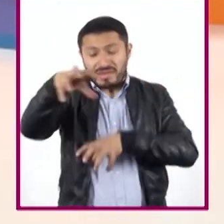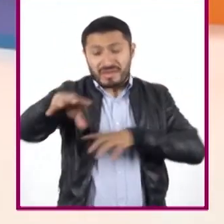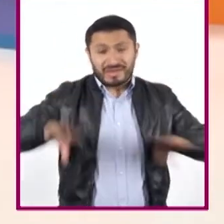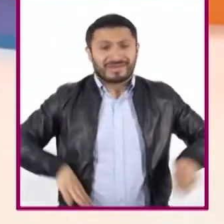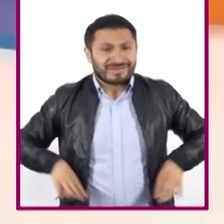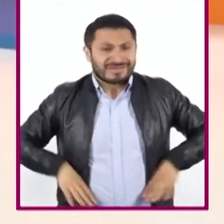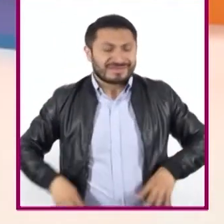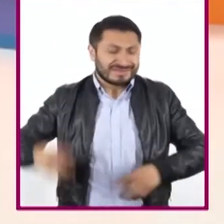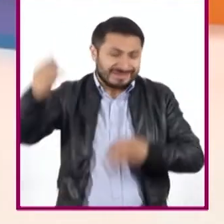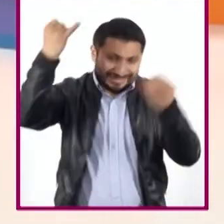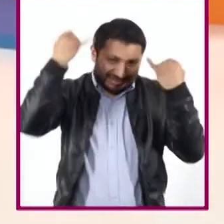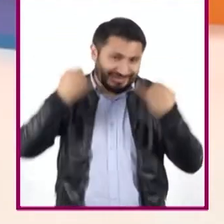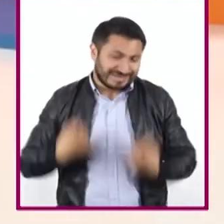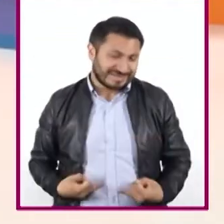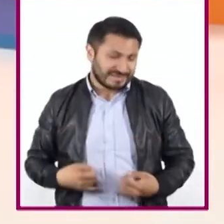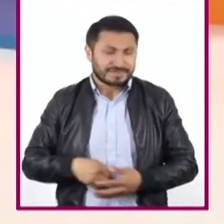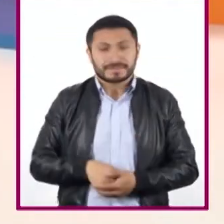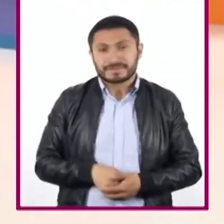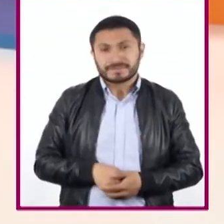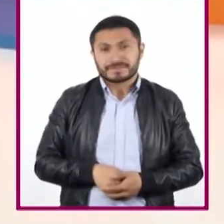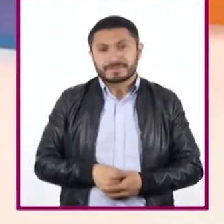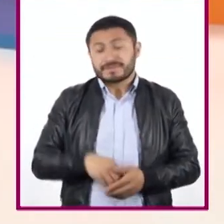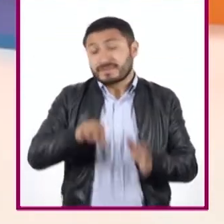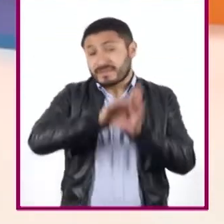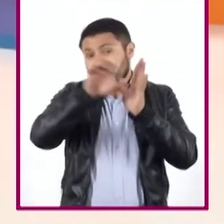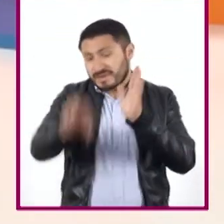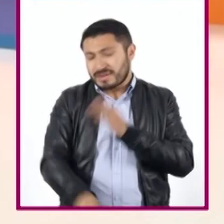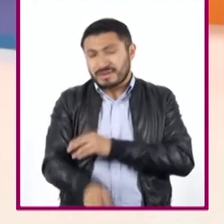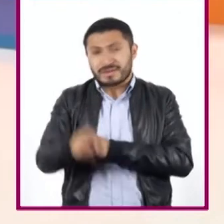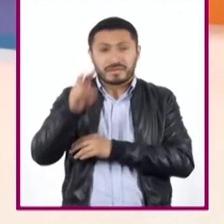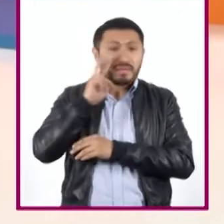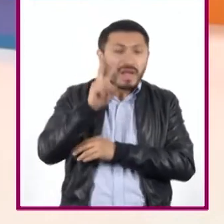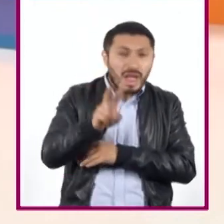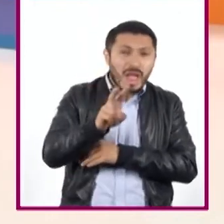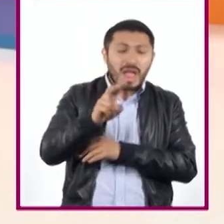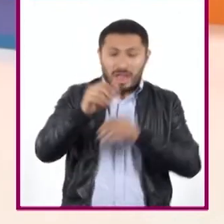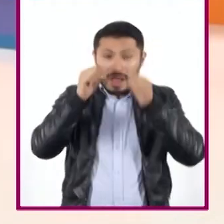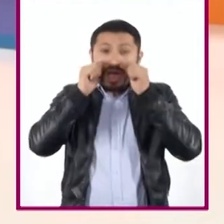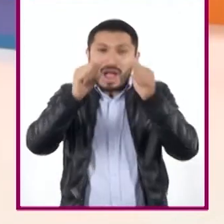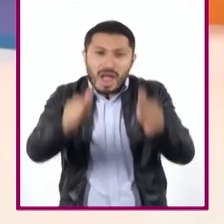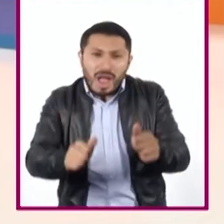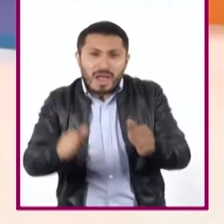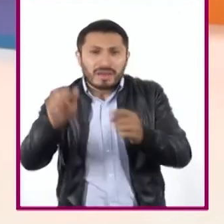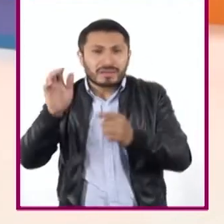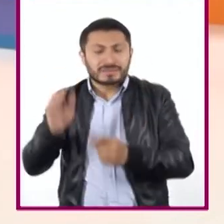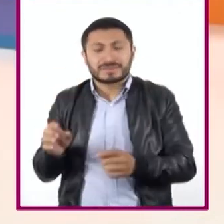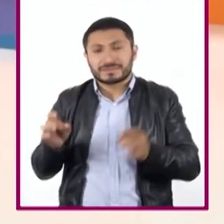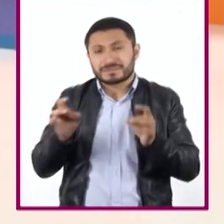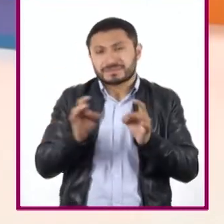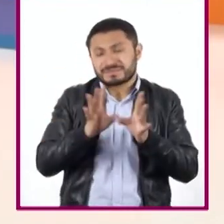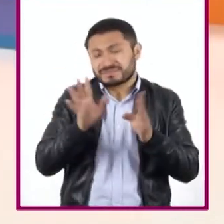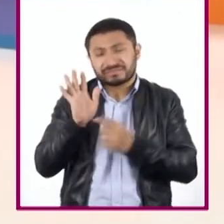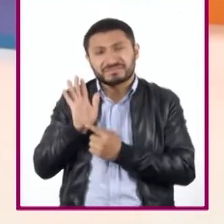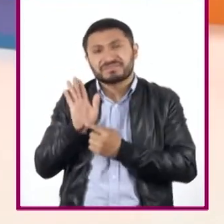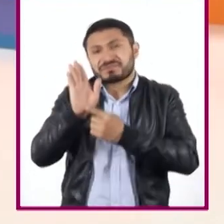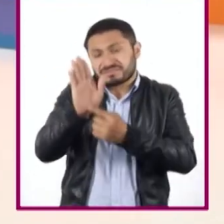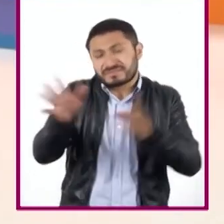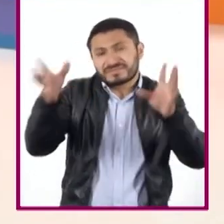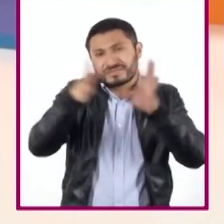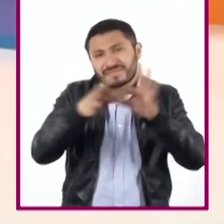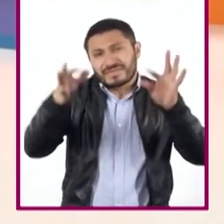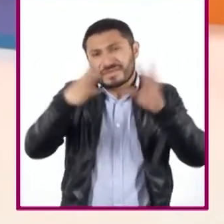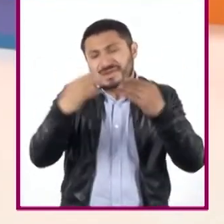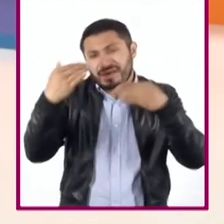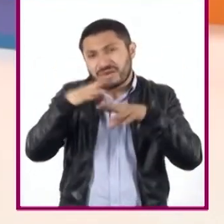dar un ejemplo de lo que acabamos de explicar, vean o presten atención a la siguiente situación en la explicación